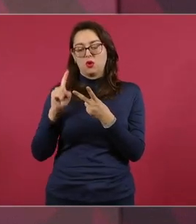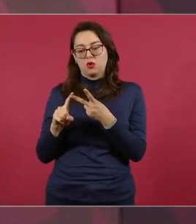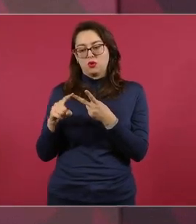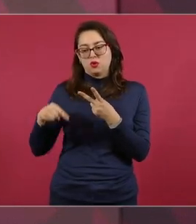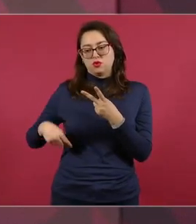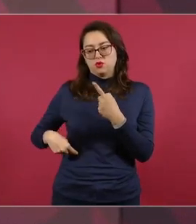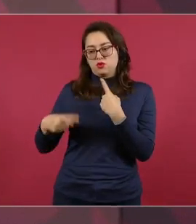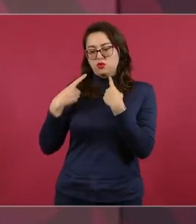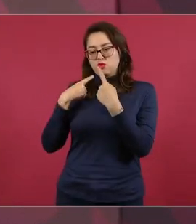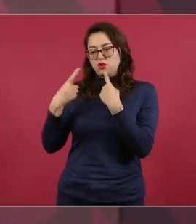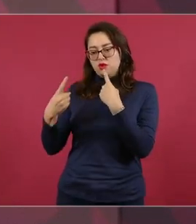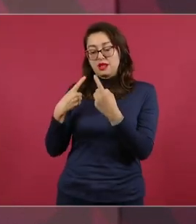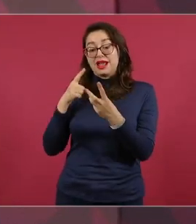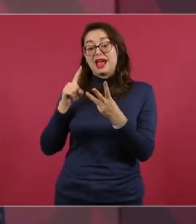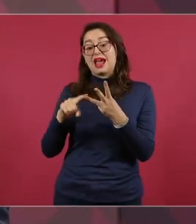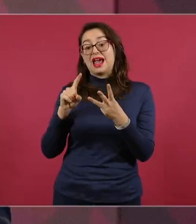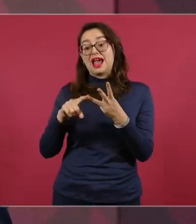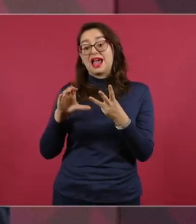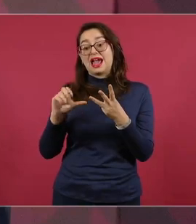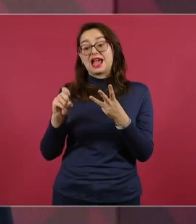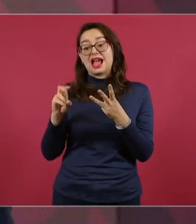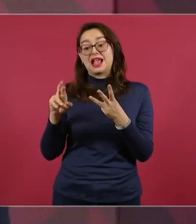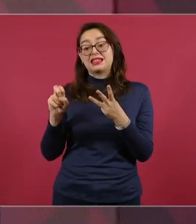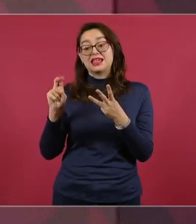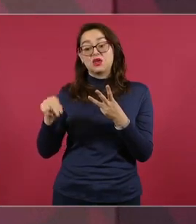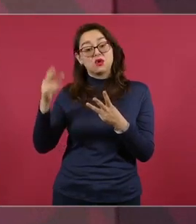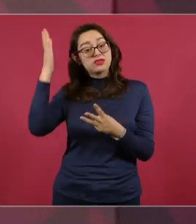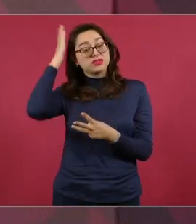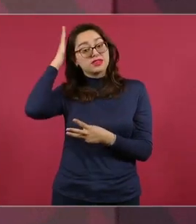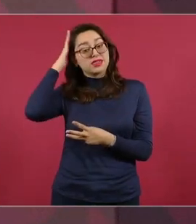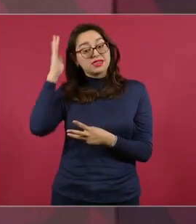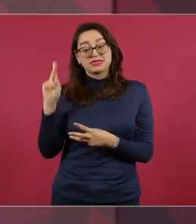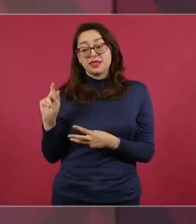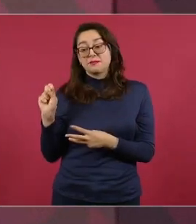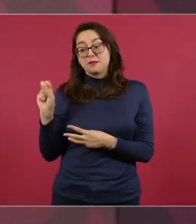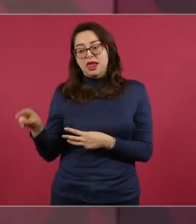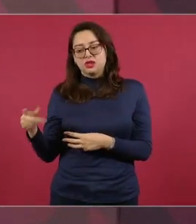era dirigente del PAN. Y yo era dirigente de otro partido.